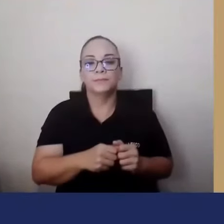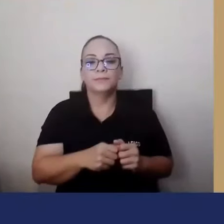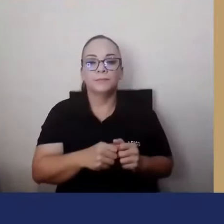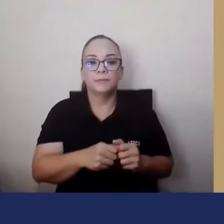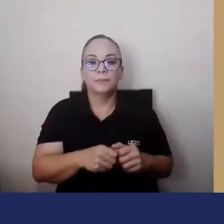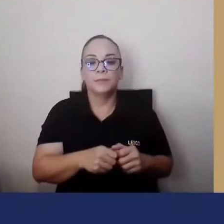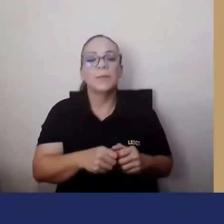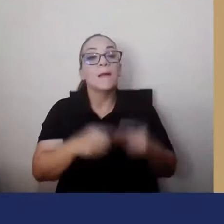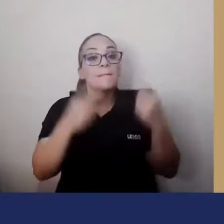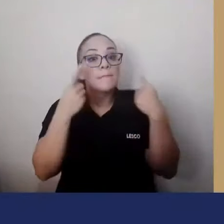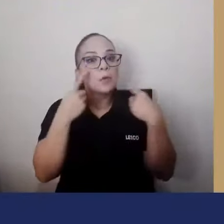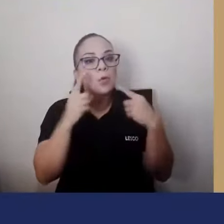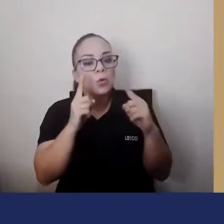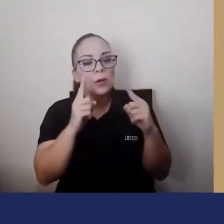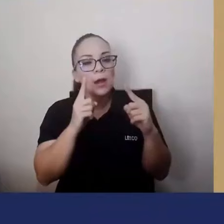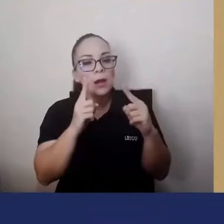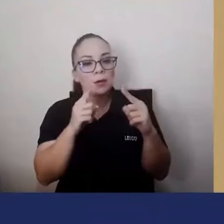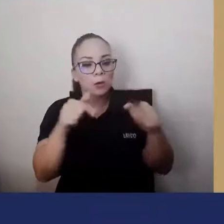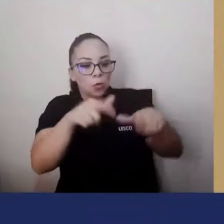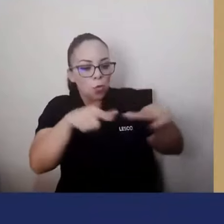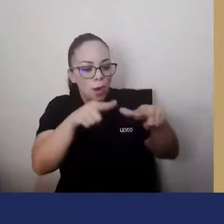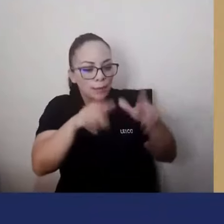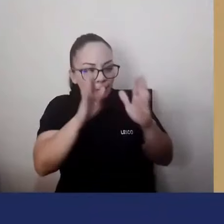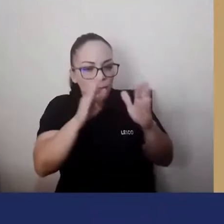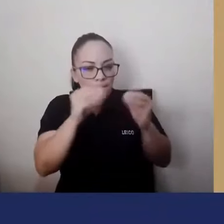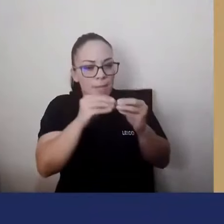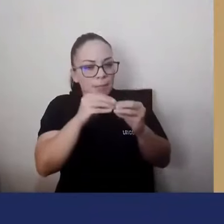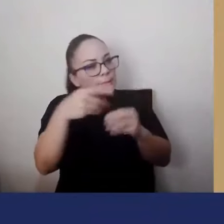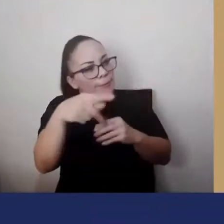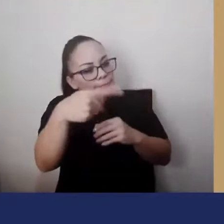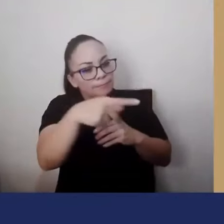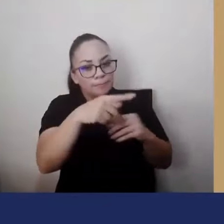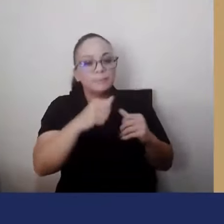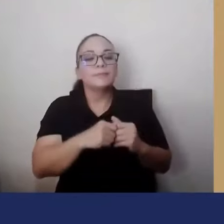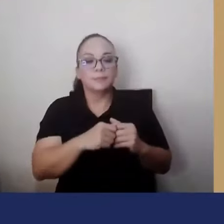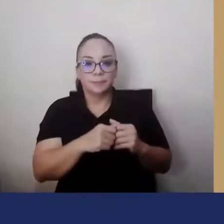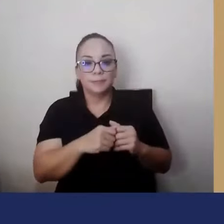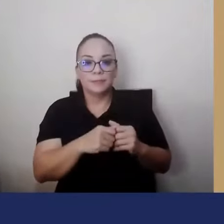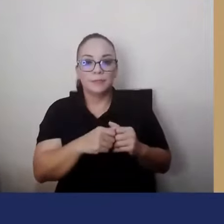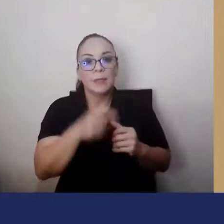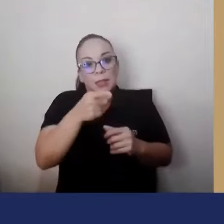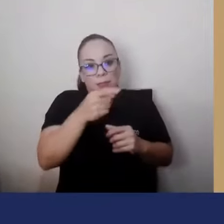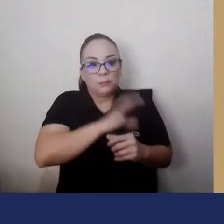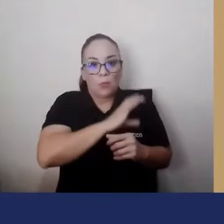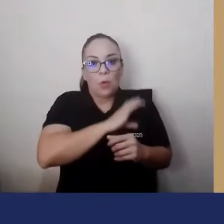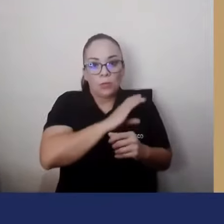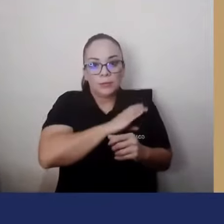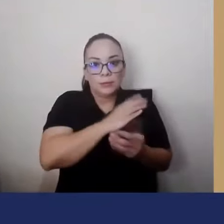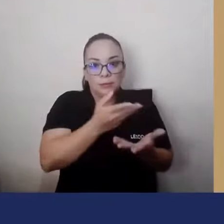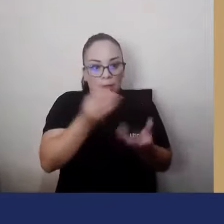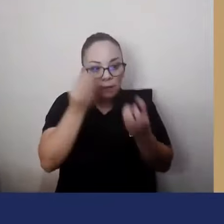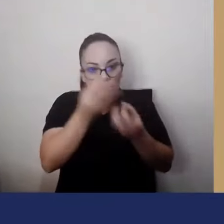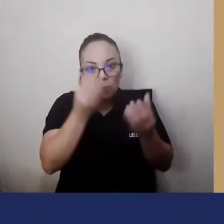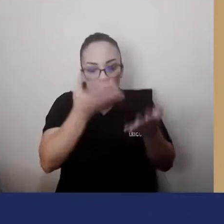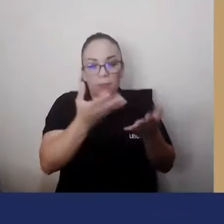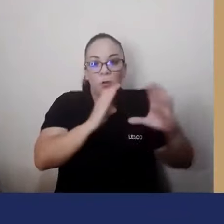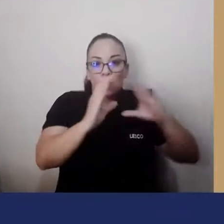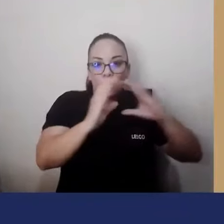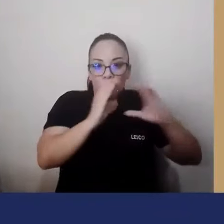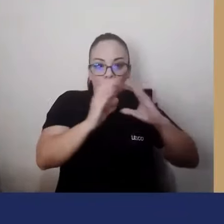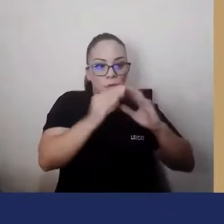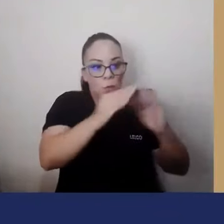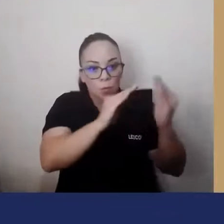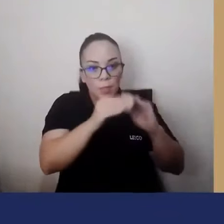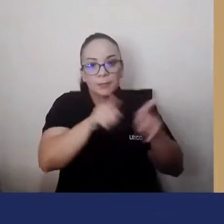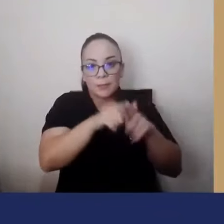puntos de atención prioritaria que provienen del mismo trabajo policial, que provienen de la comunicación con las comunidades